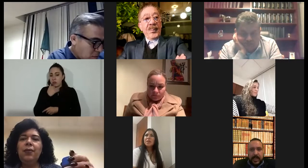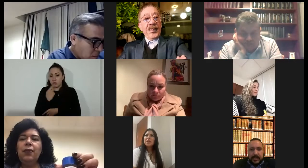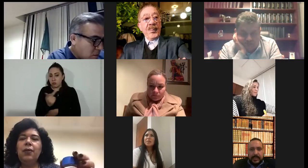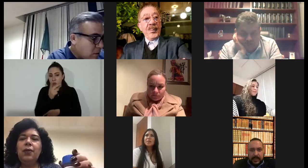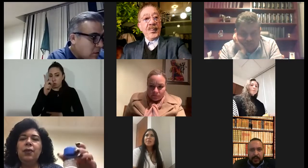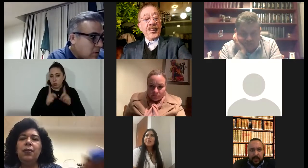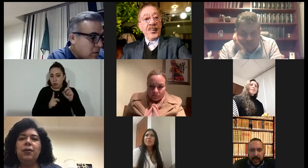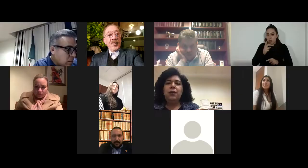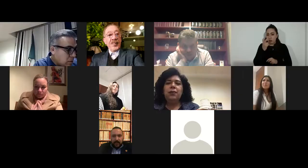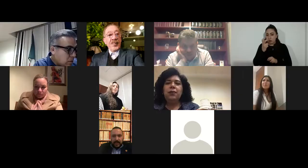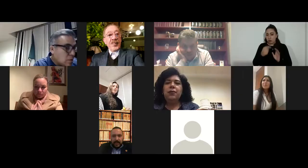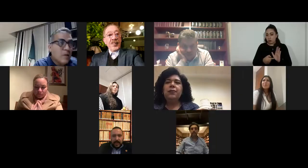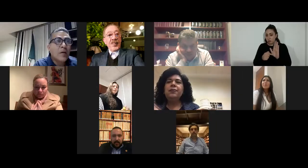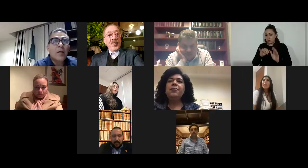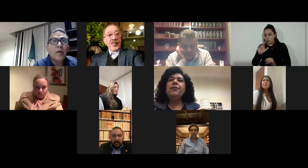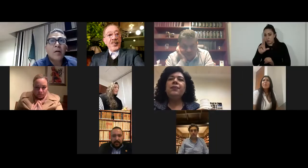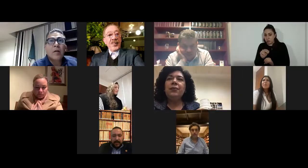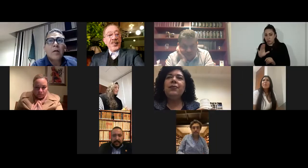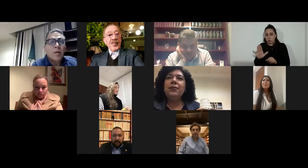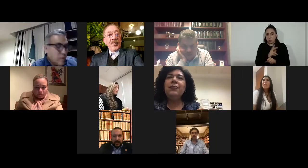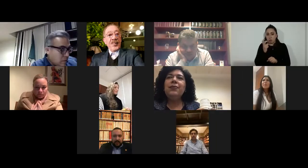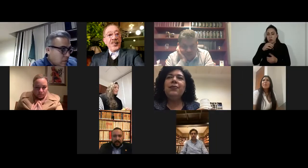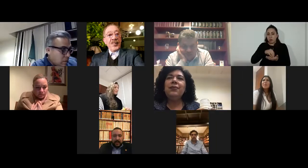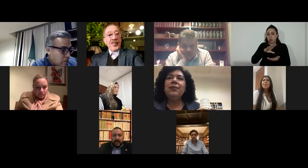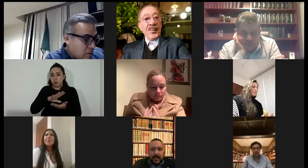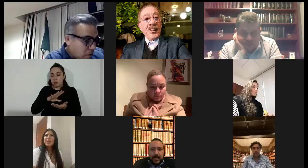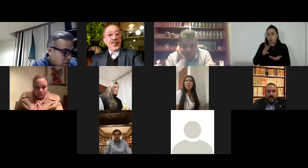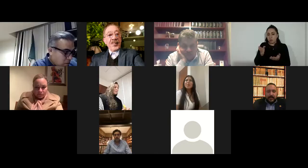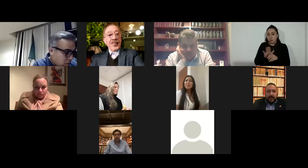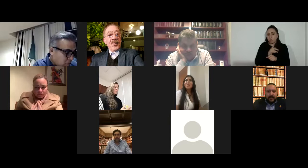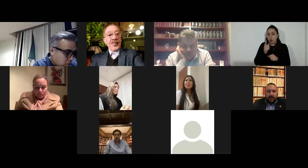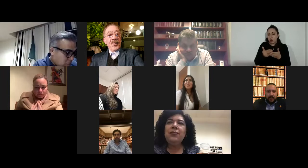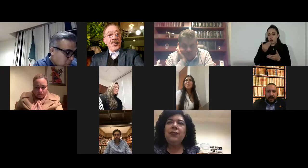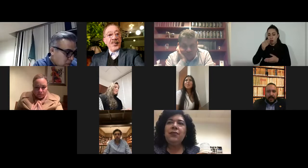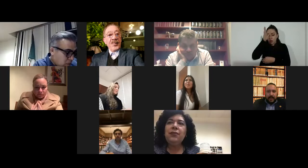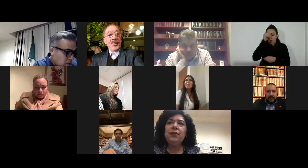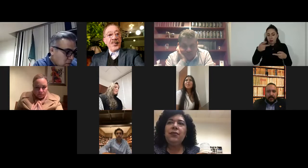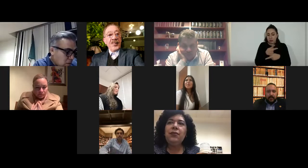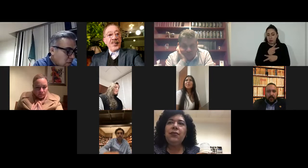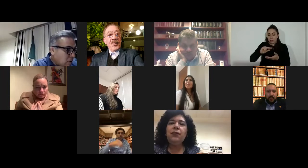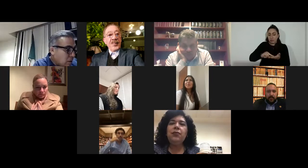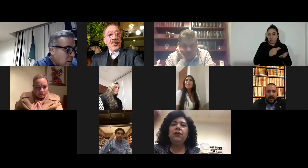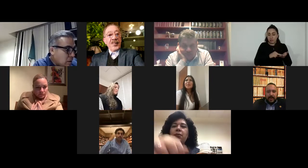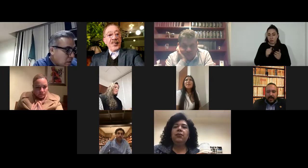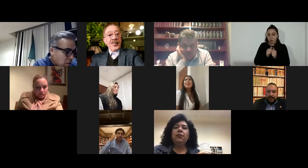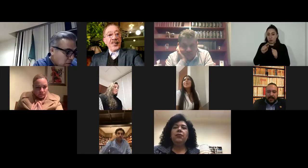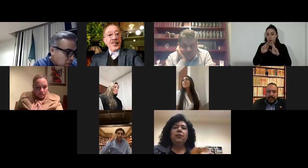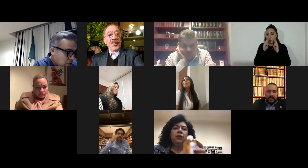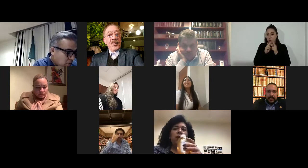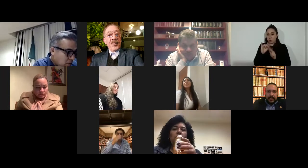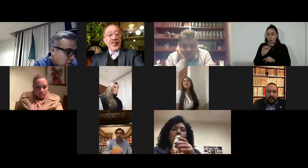entonces, sí se subirían, porque el acuerdo, para ser muy claros, que se firmó por parte de nosotros la Jucopo, habla